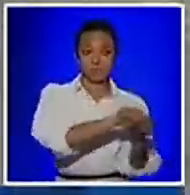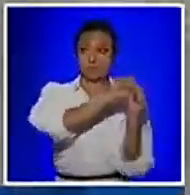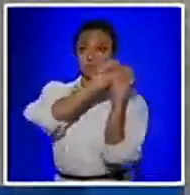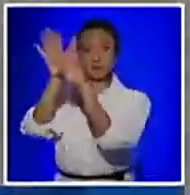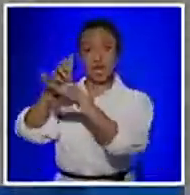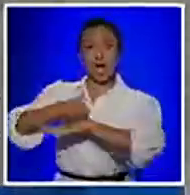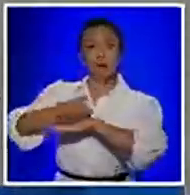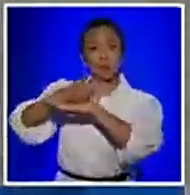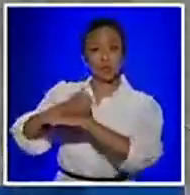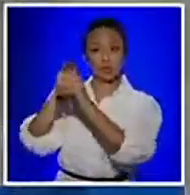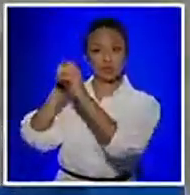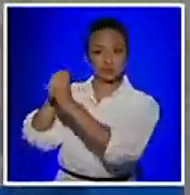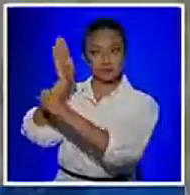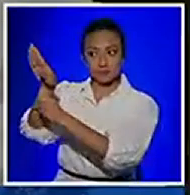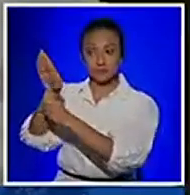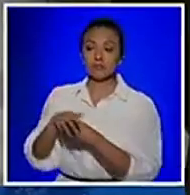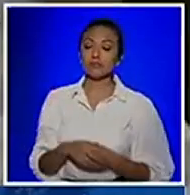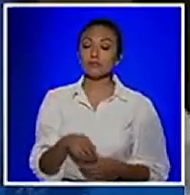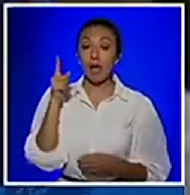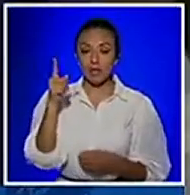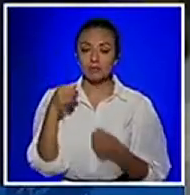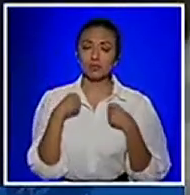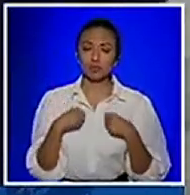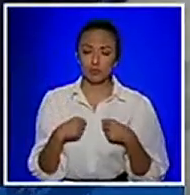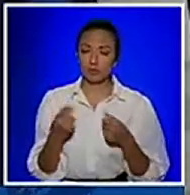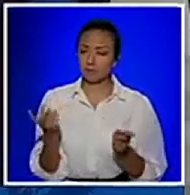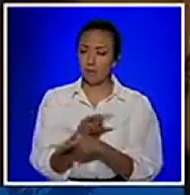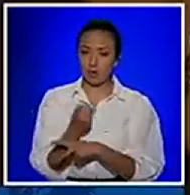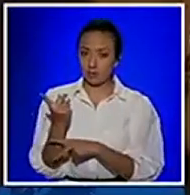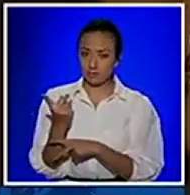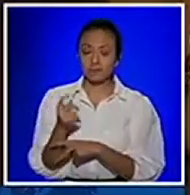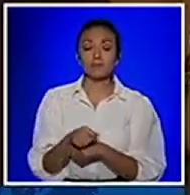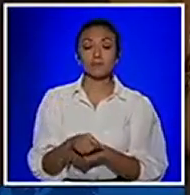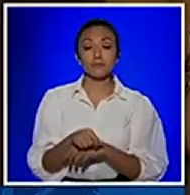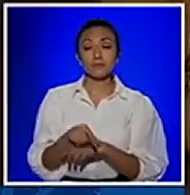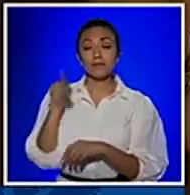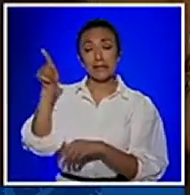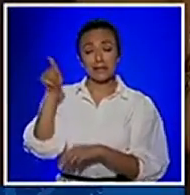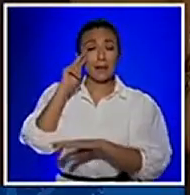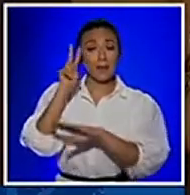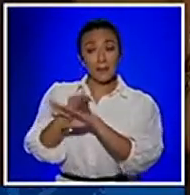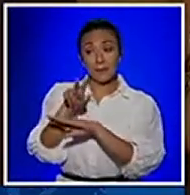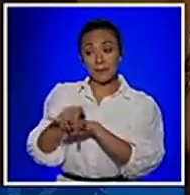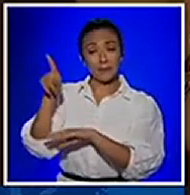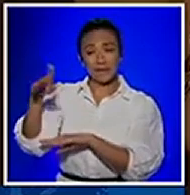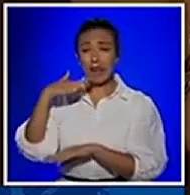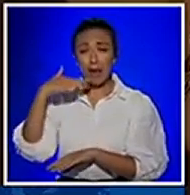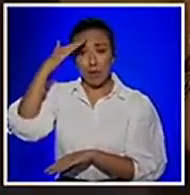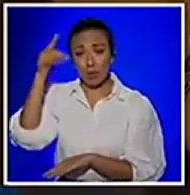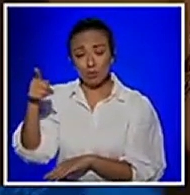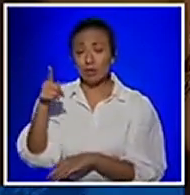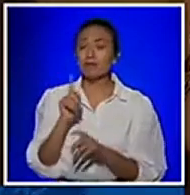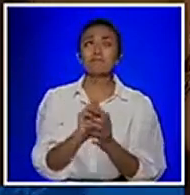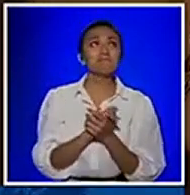una nueva pesadilla para maría en la fiscalía de adultos no hubo la